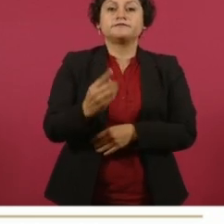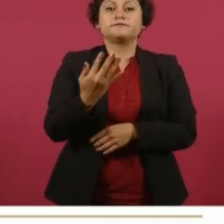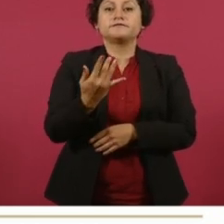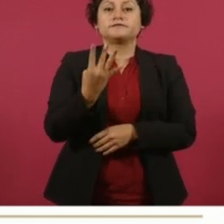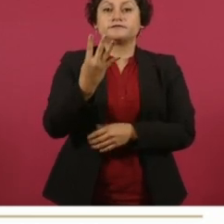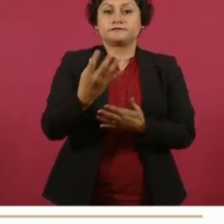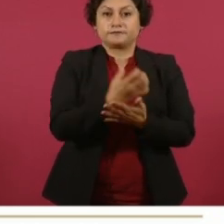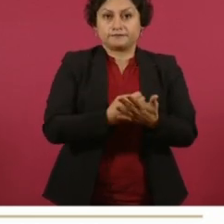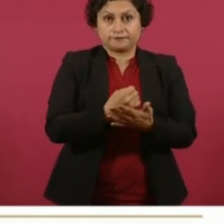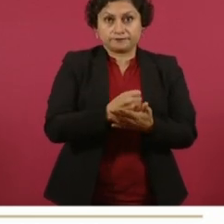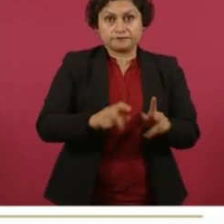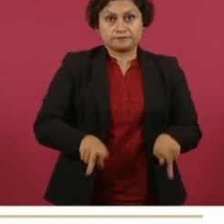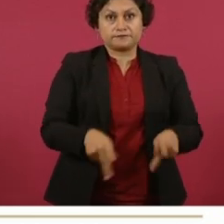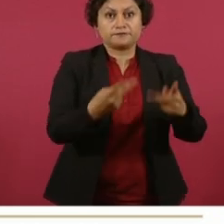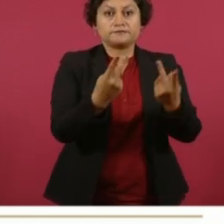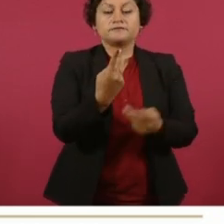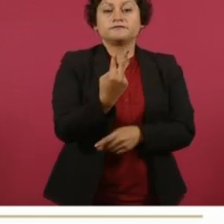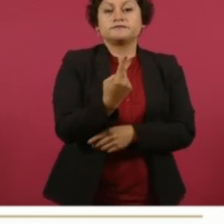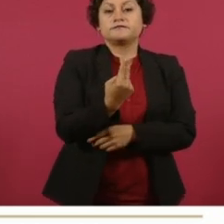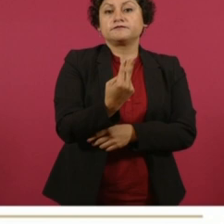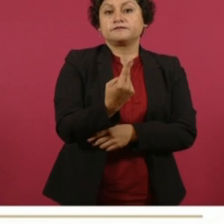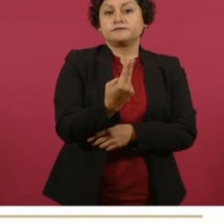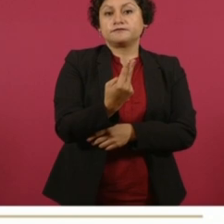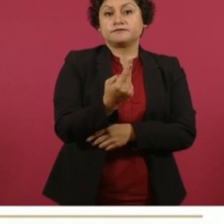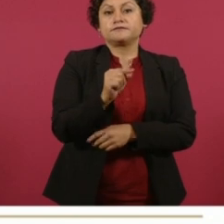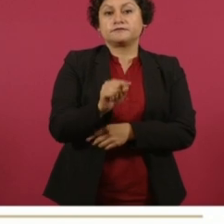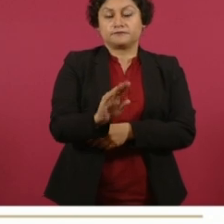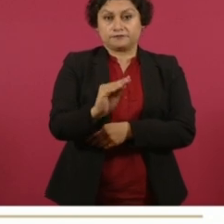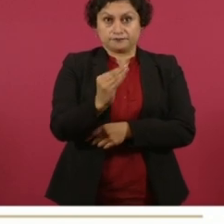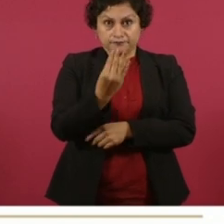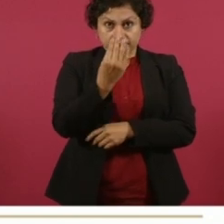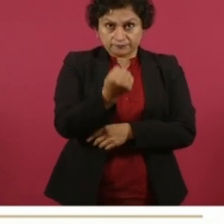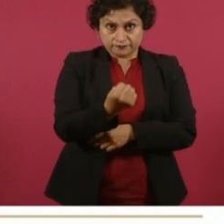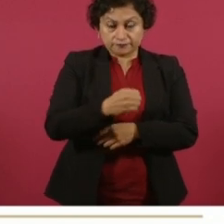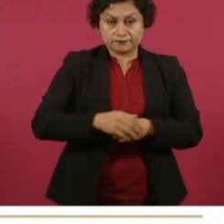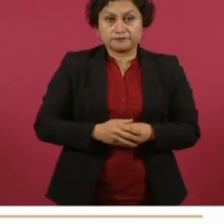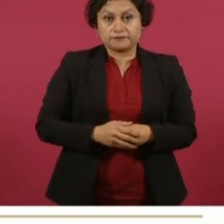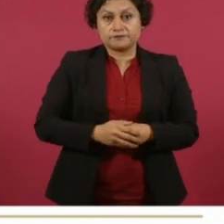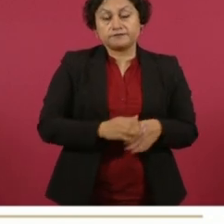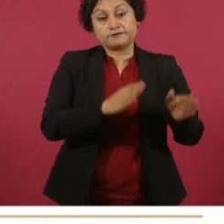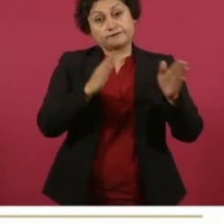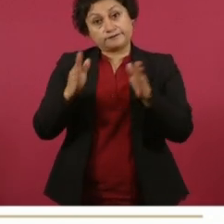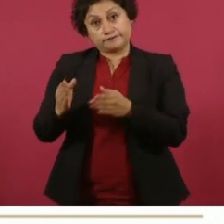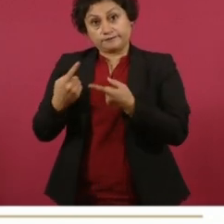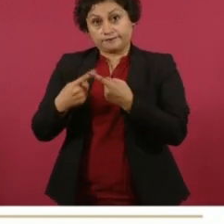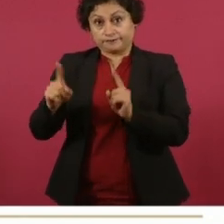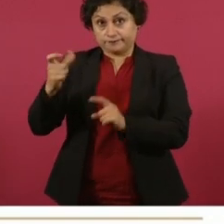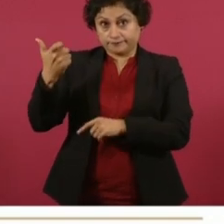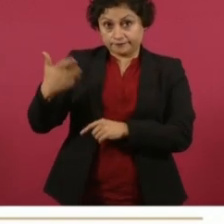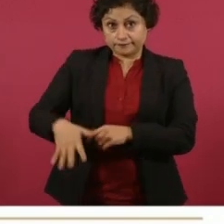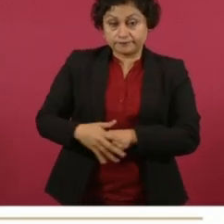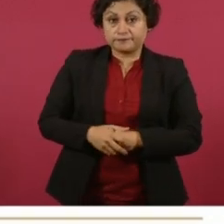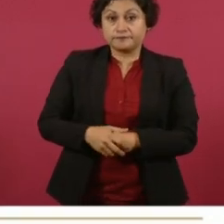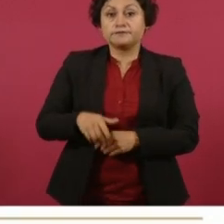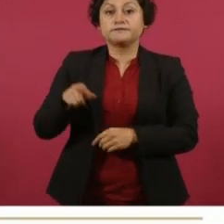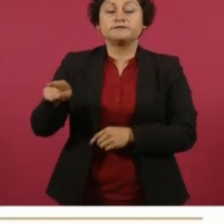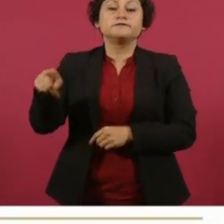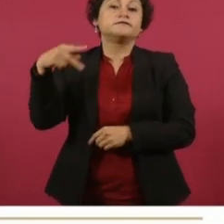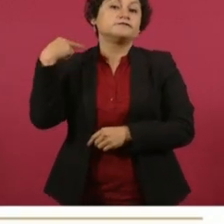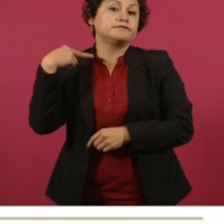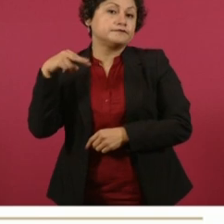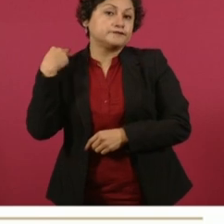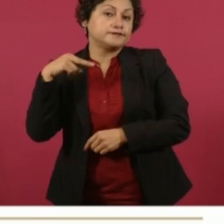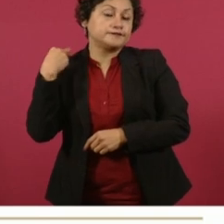ganancia y dio el litro en 25 pesos con 99 centavos. Por el contrario, en el puerto de